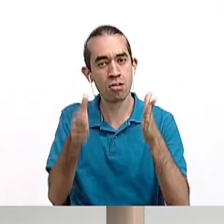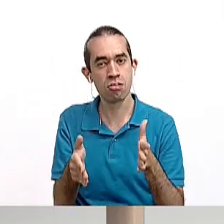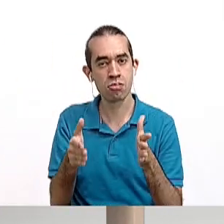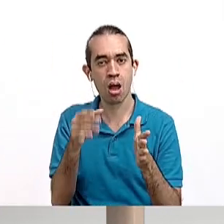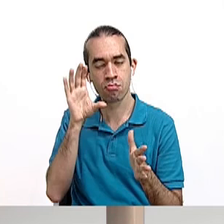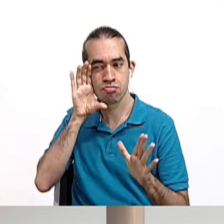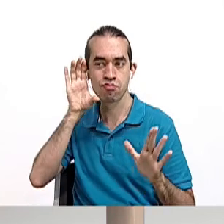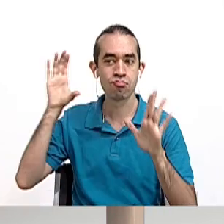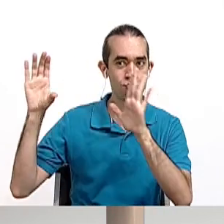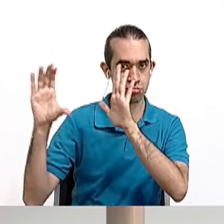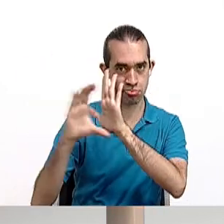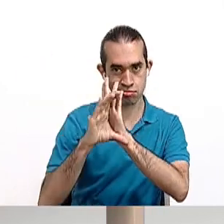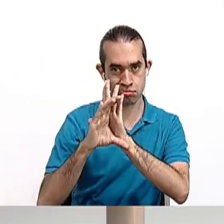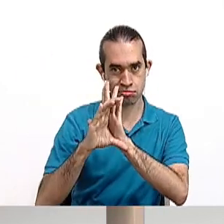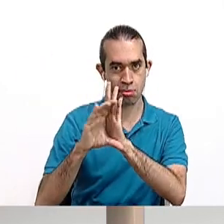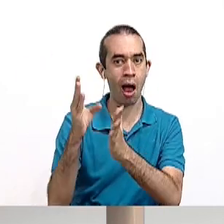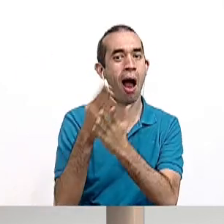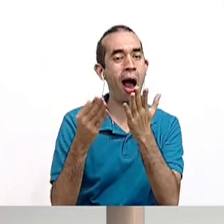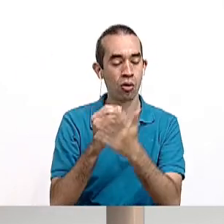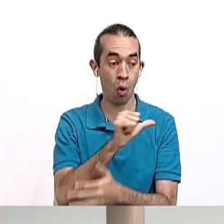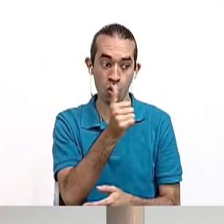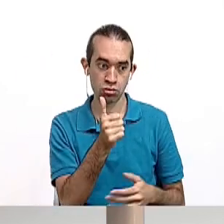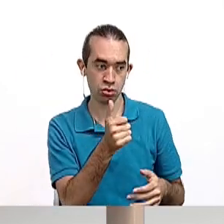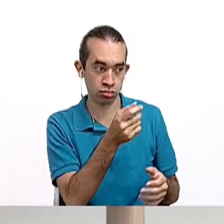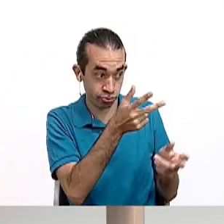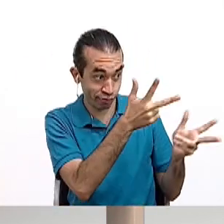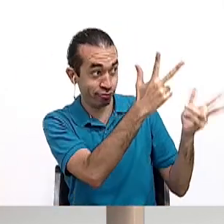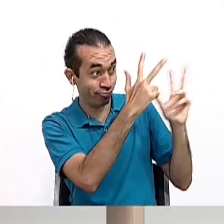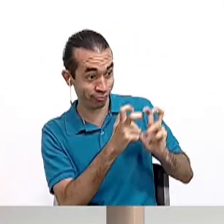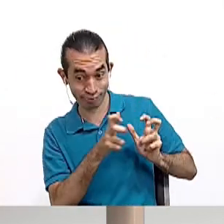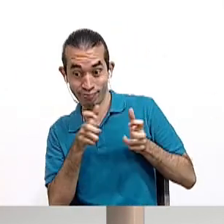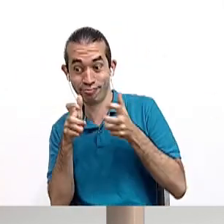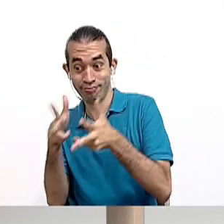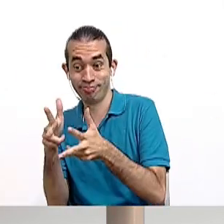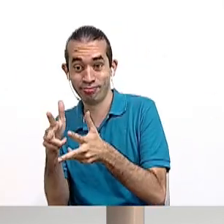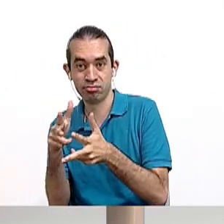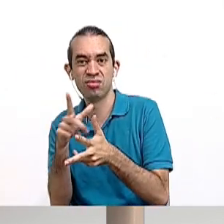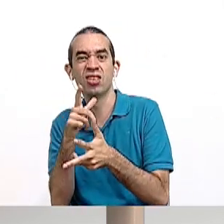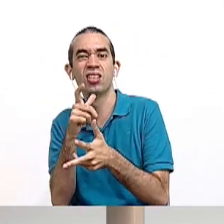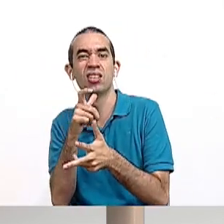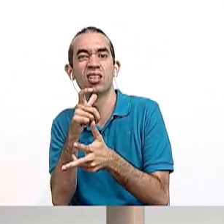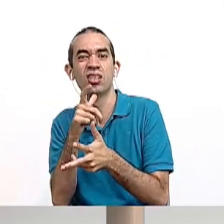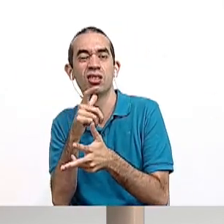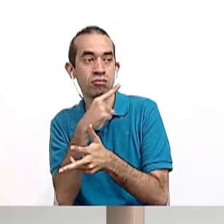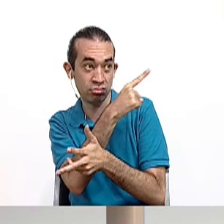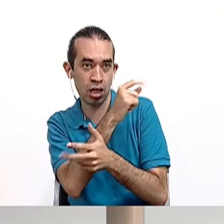algún gráfico de alguna fuente de información, de